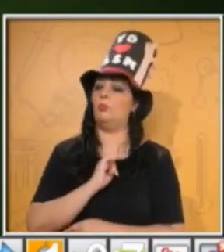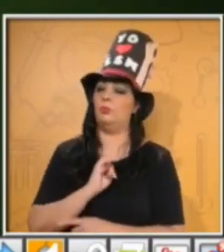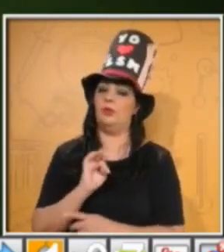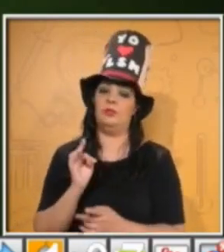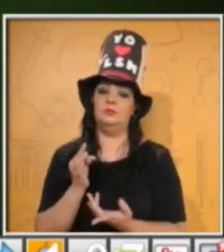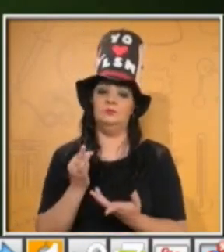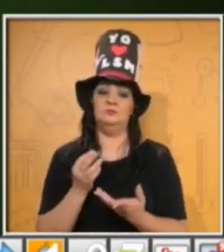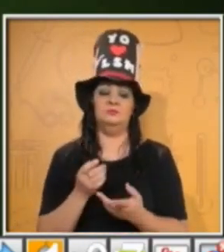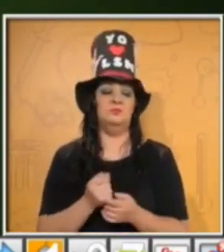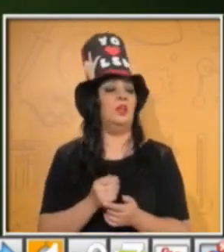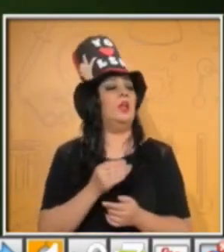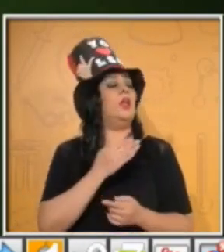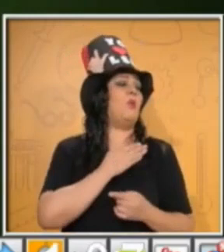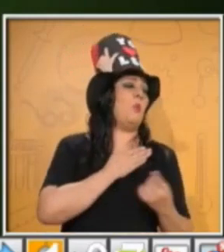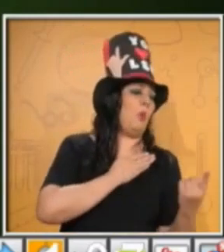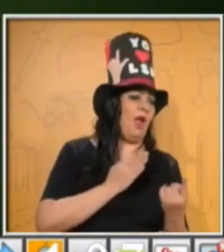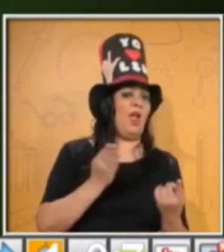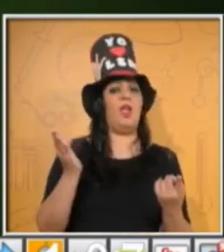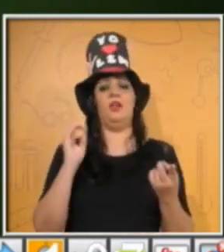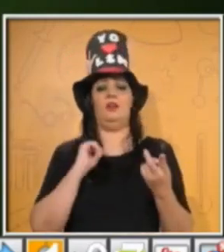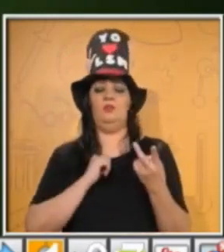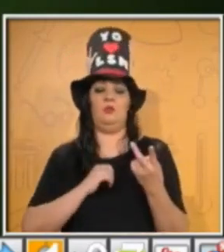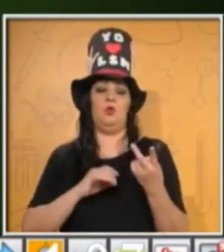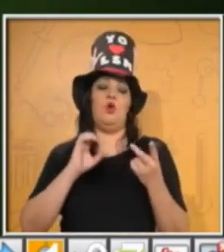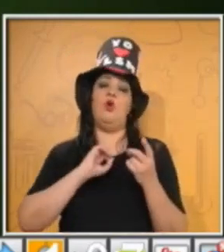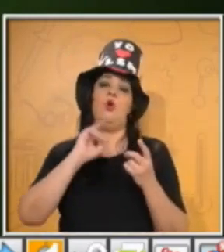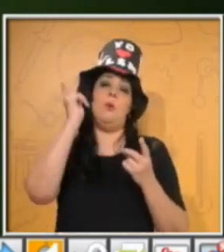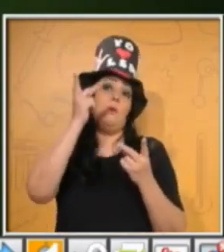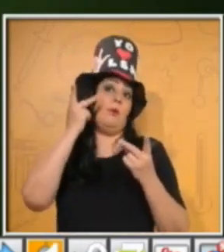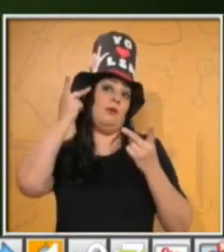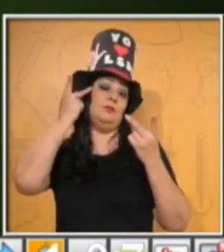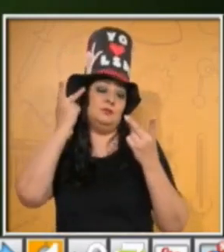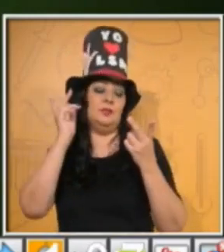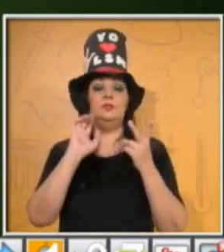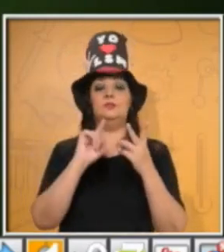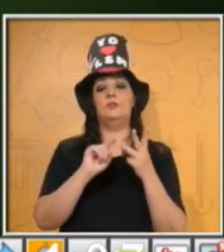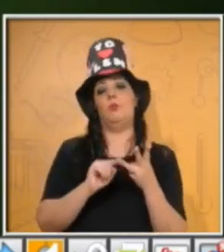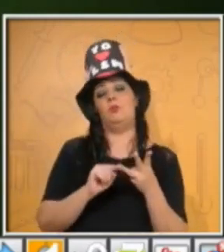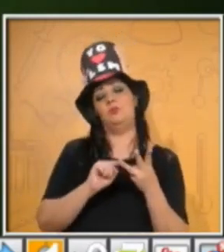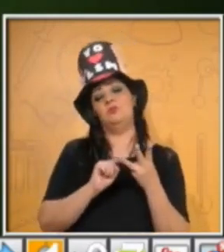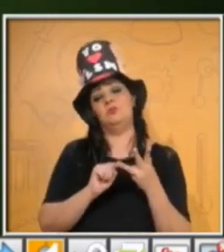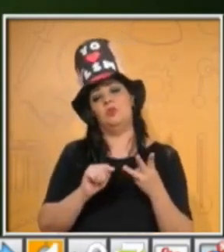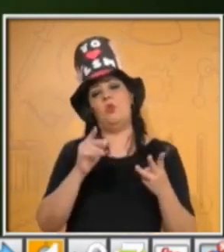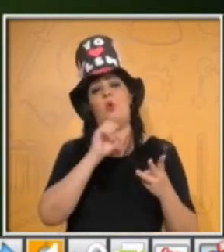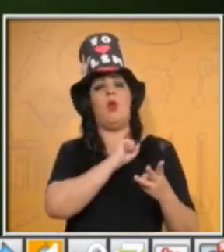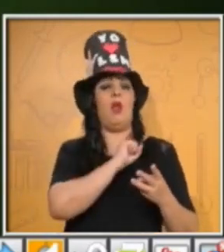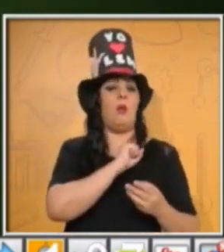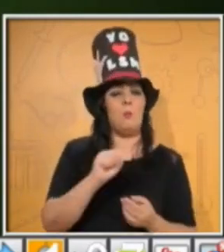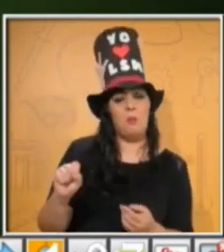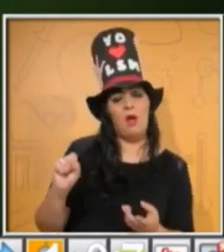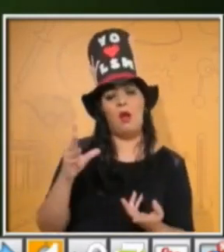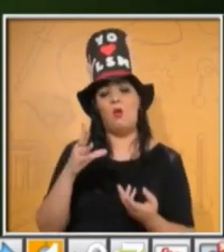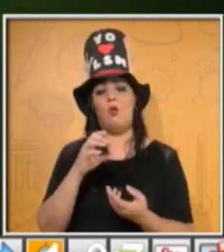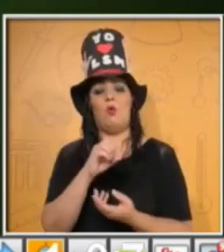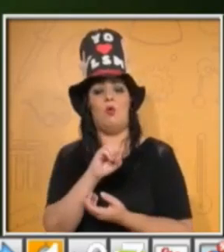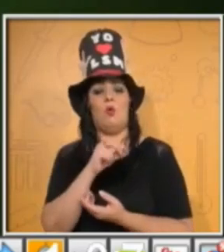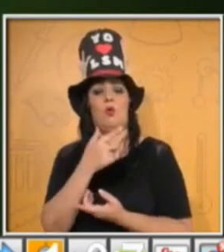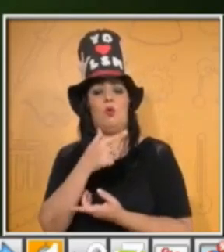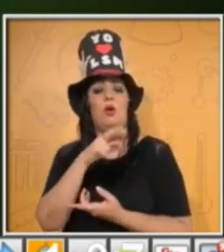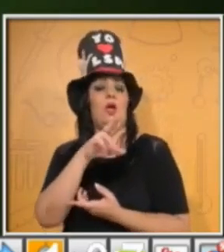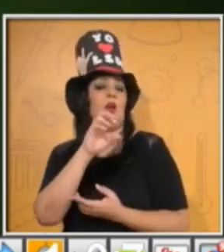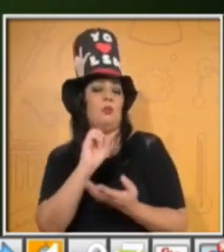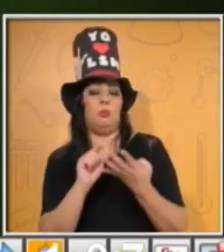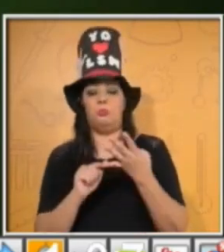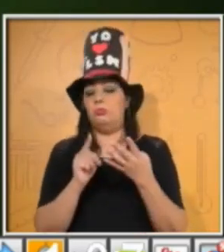sabemos, el bueno es una princesa o un caballero, el malo es un ogro o algo por el